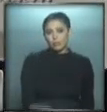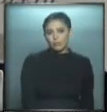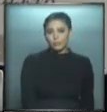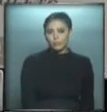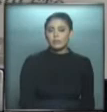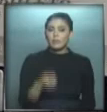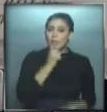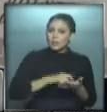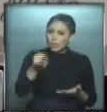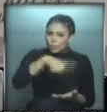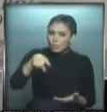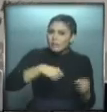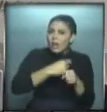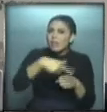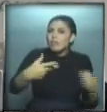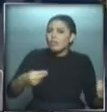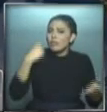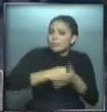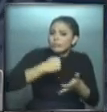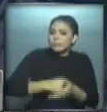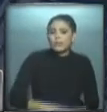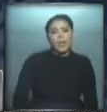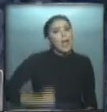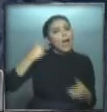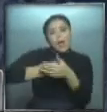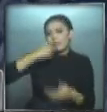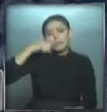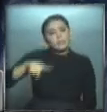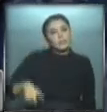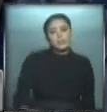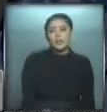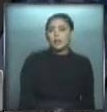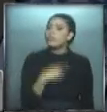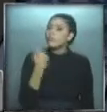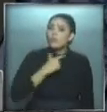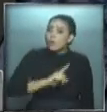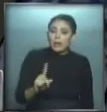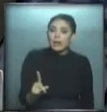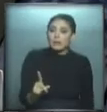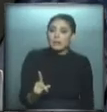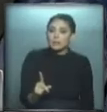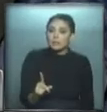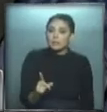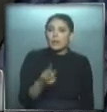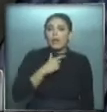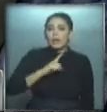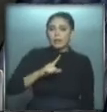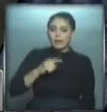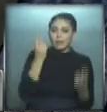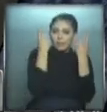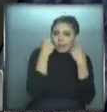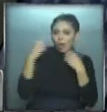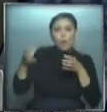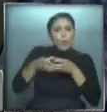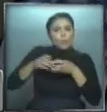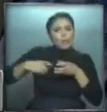¿Y ustedes qué? ¿Hasta dónde van a seguir? Vamos a seguir hasta las últimas consecuencias. Nosotros no pretendemos doblegarnos. Nosotros, el cuerpo